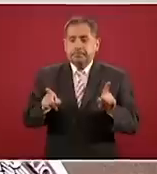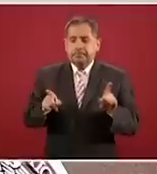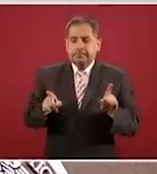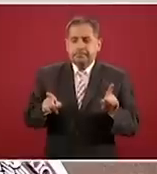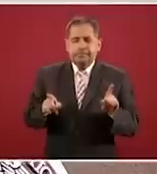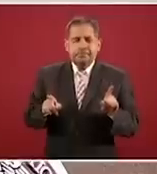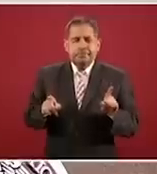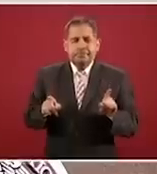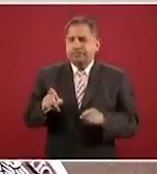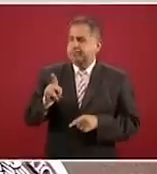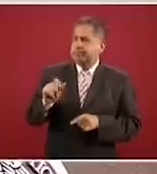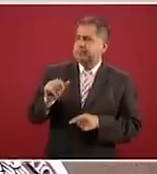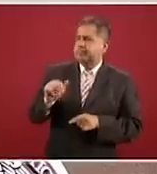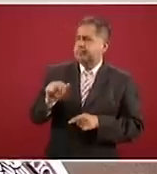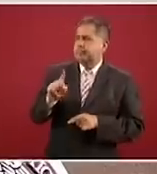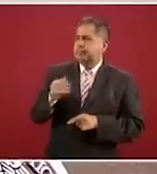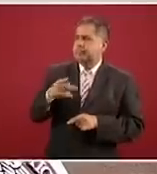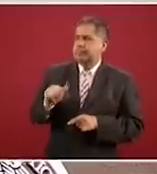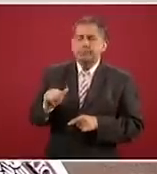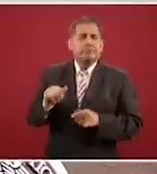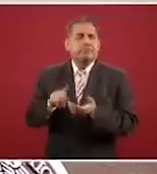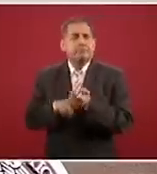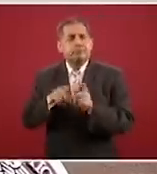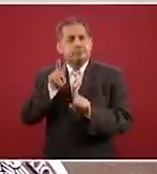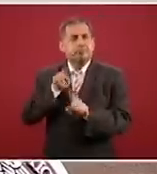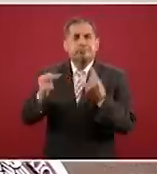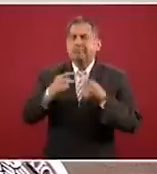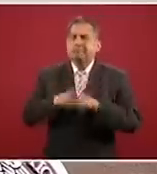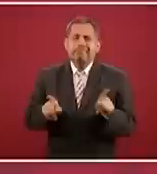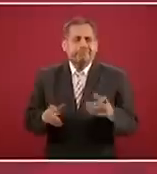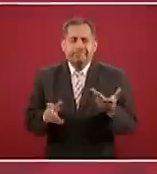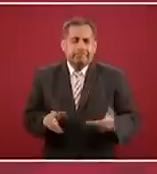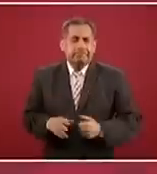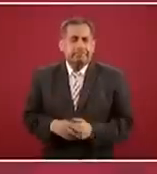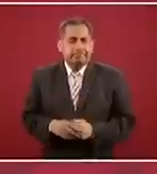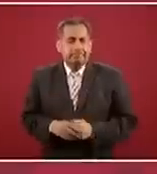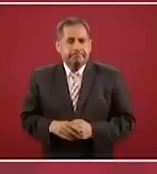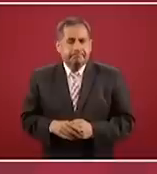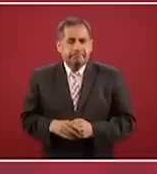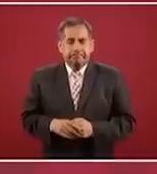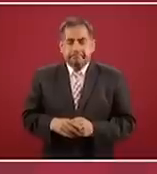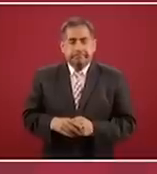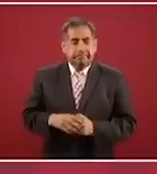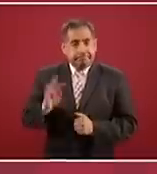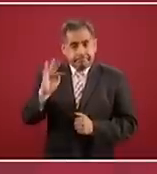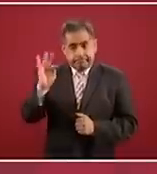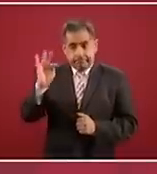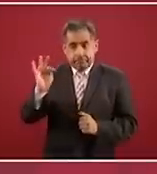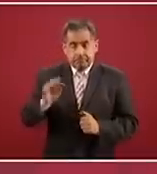en la atención a la seguridad. Entonces, quienes